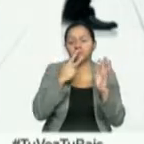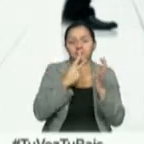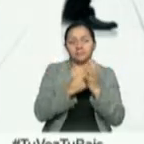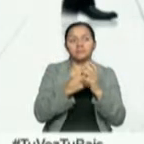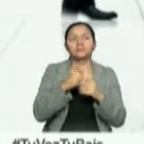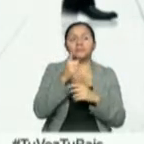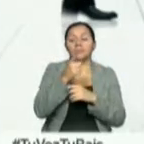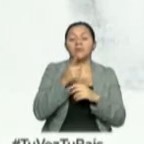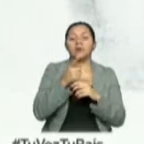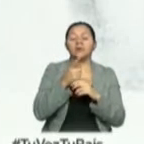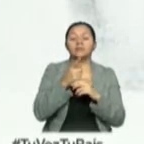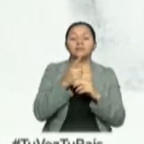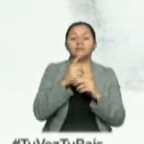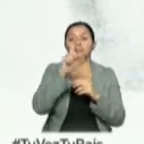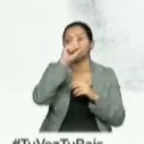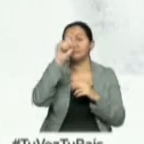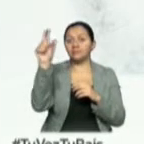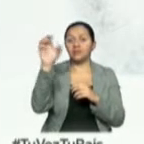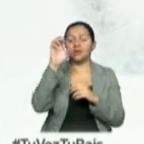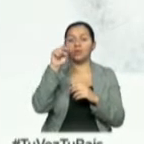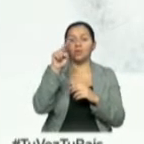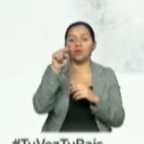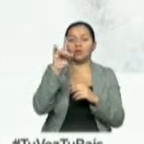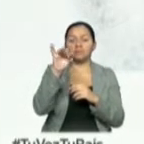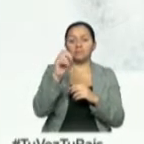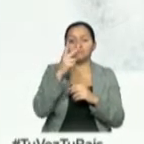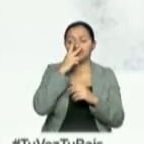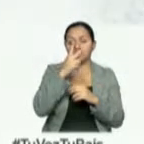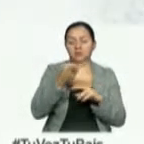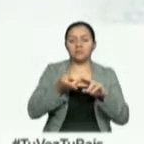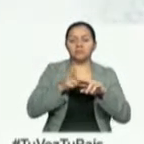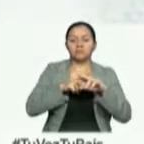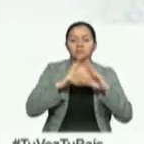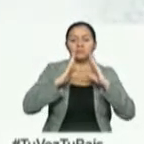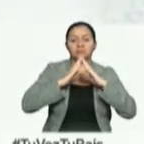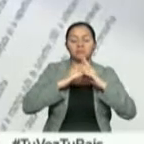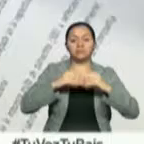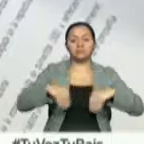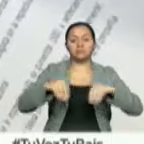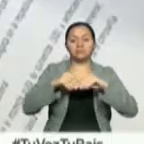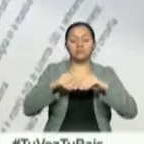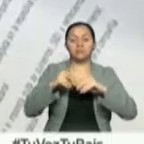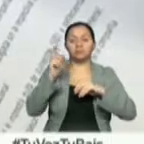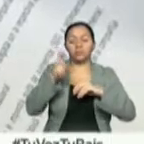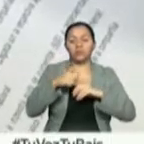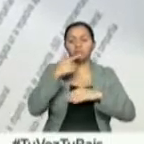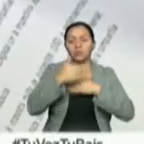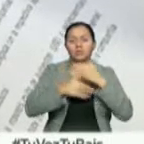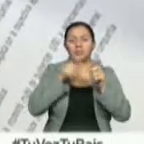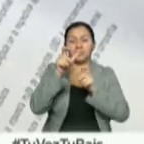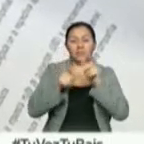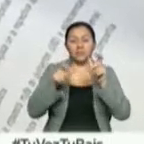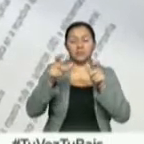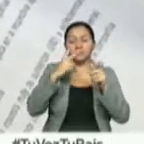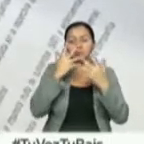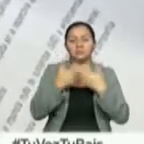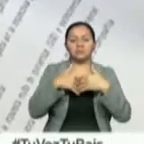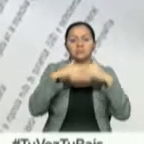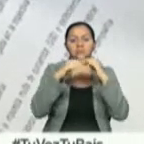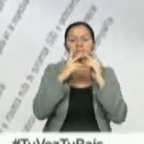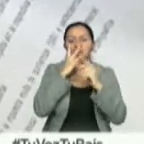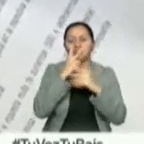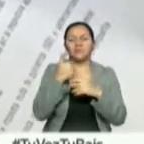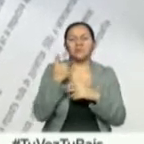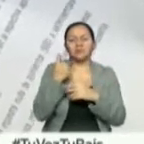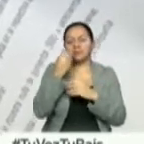económica la estructura del proyecto de ley evitaría la especulación de bienes inmuebles impidiendo que personas se enriquezcan a causa de